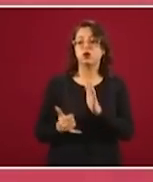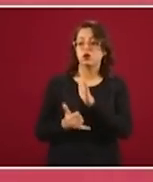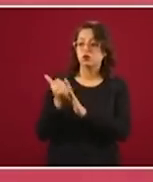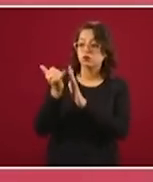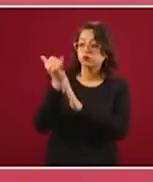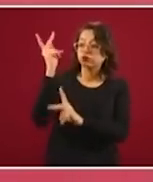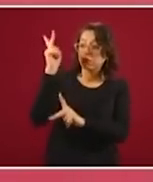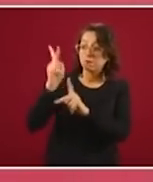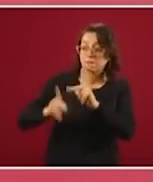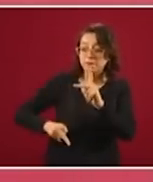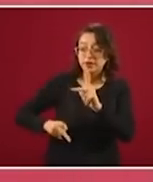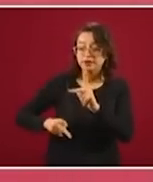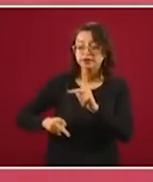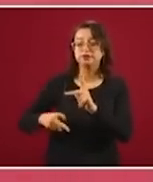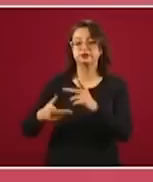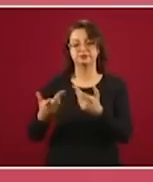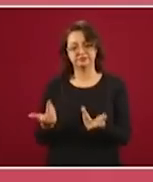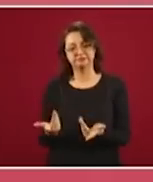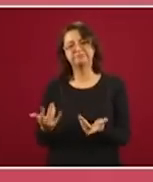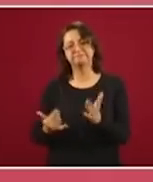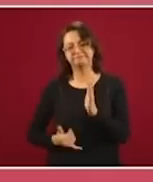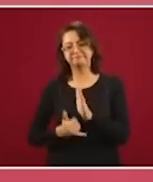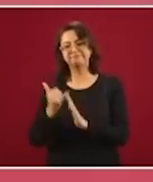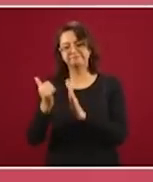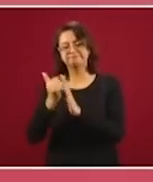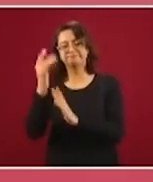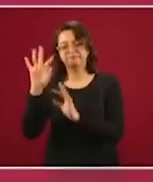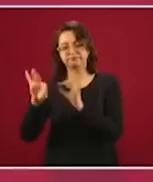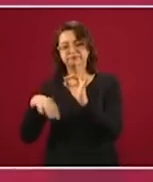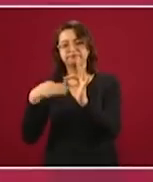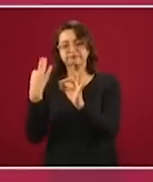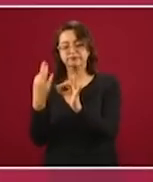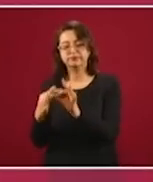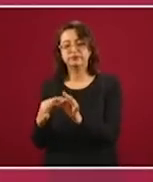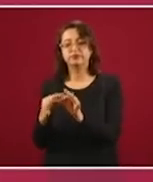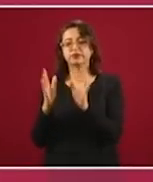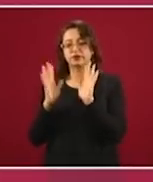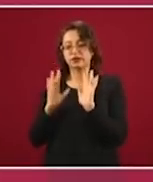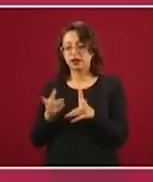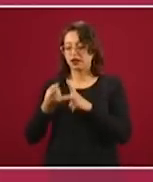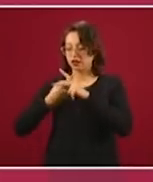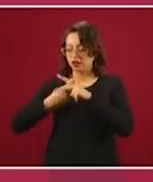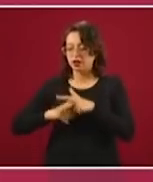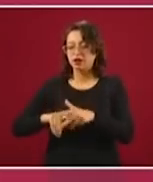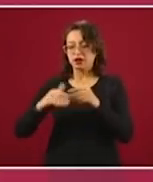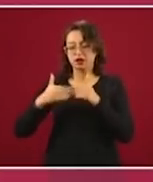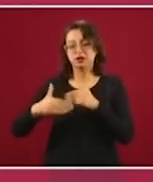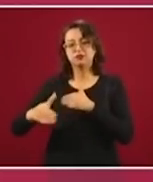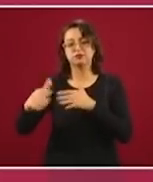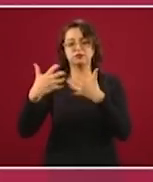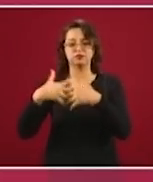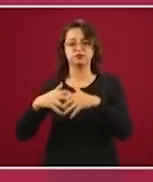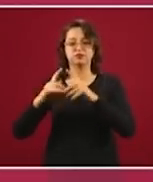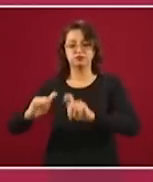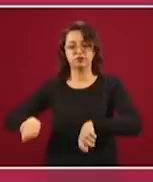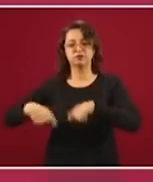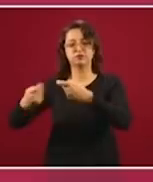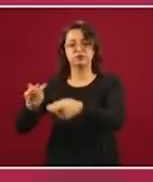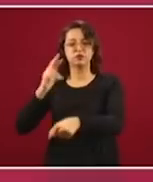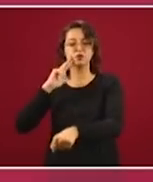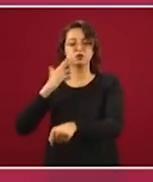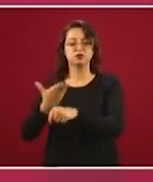no terminadas, que ya la operación de ese hospital quede a cargo del IMSS